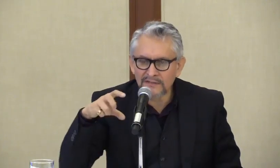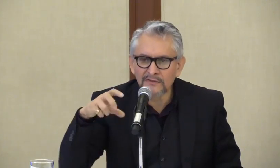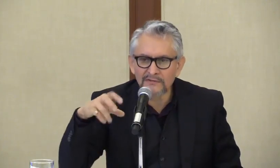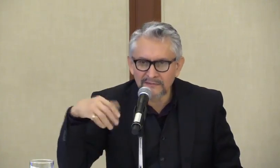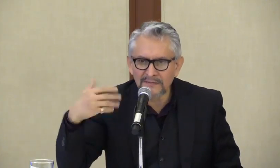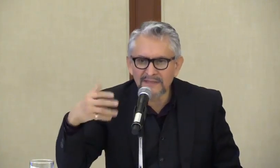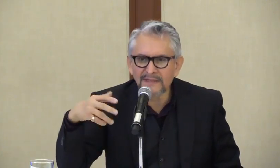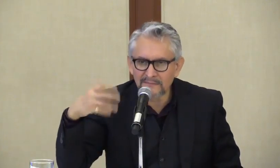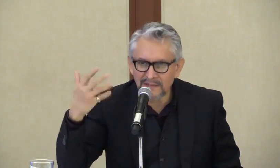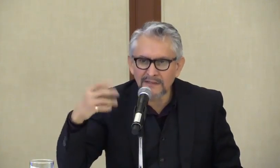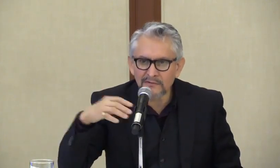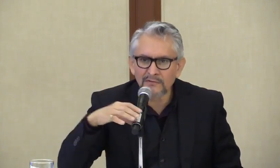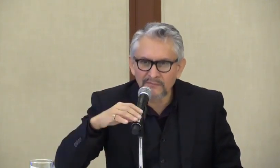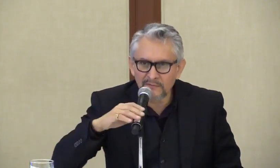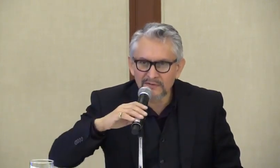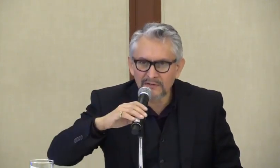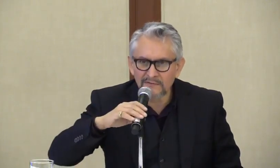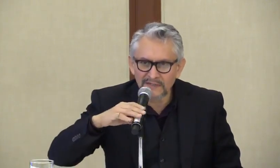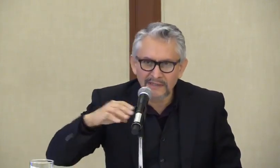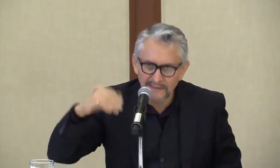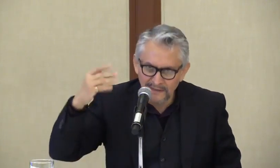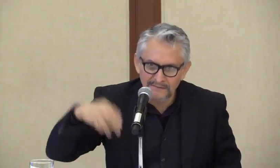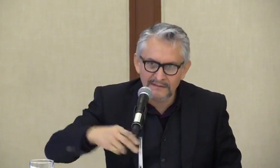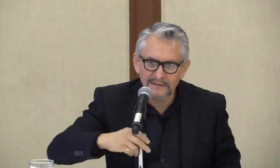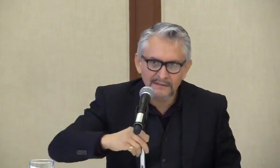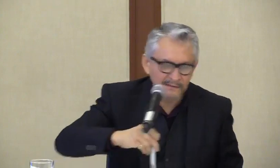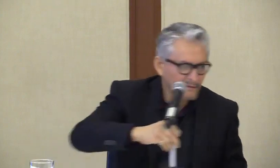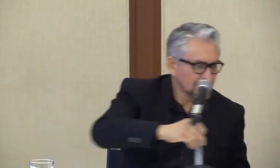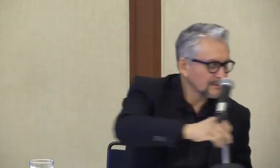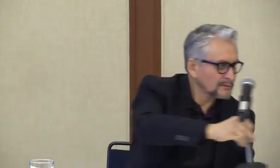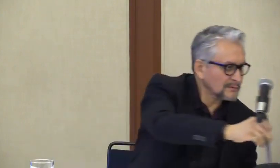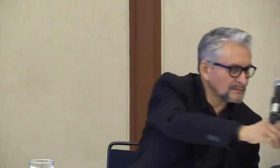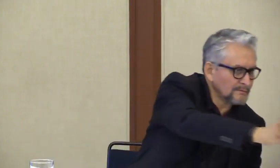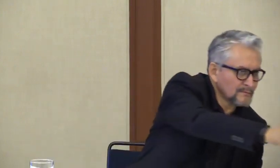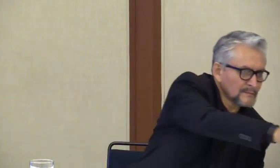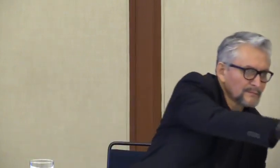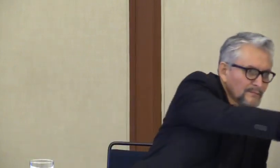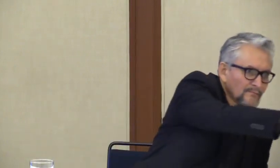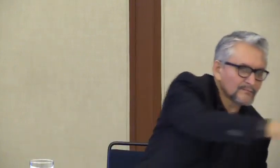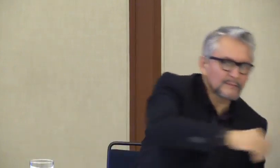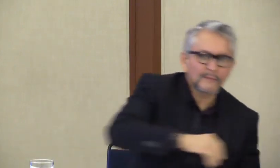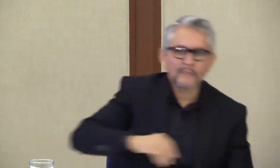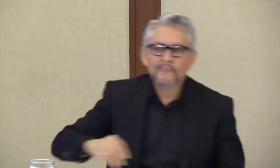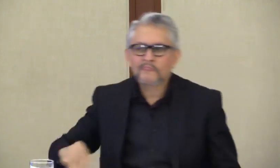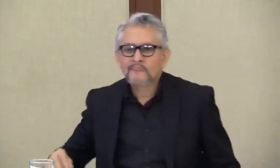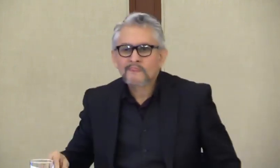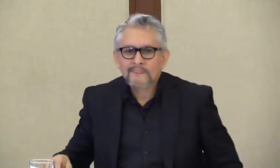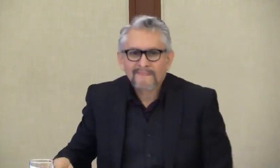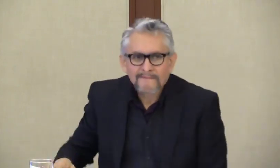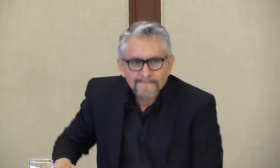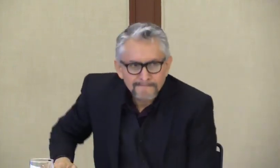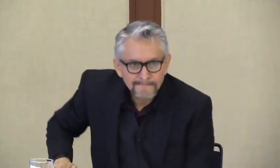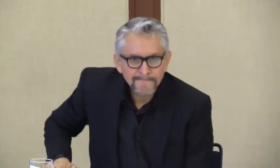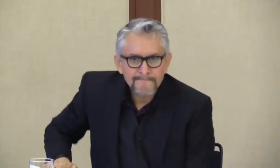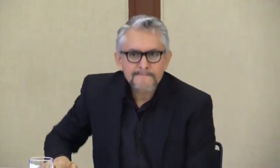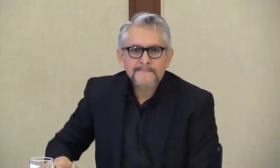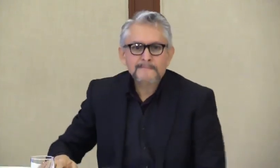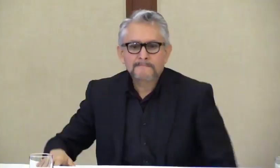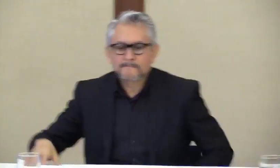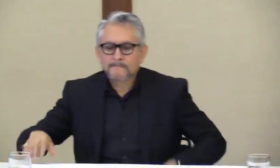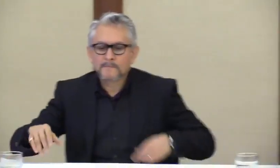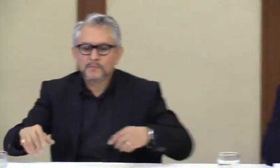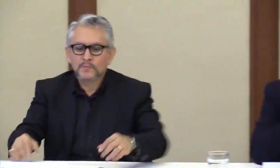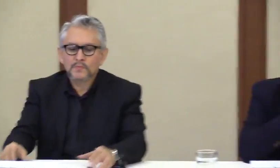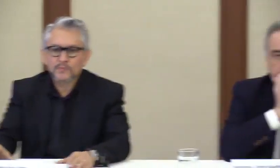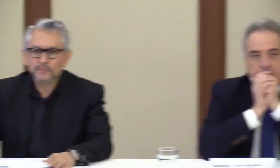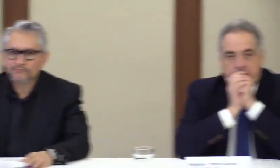estarán los sitios debidamente alimentados con la información oficial y a la vista. Les pido un favor nada más. Bueno, la cifra, digo, es pública porque al final de